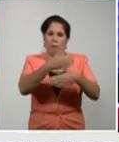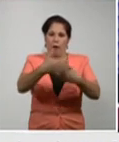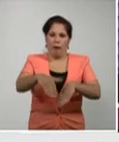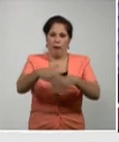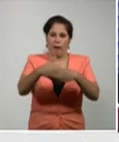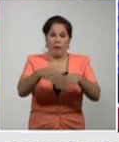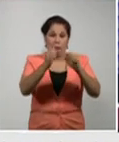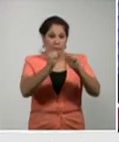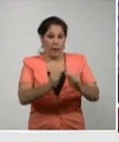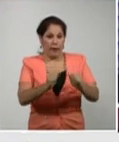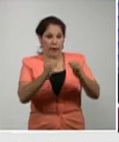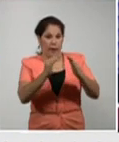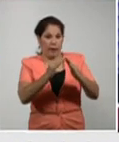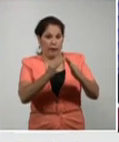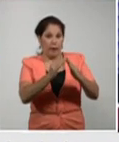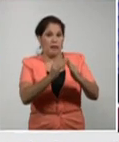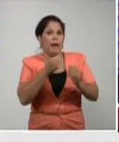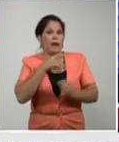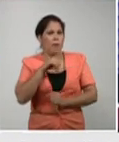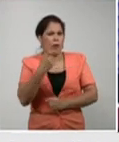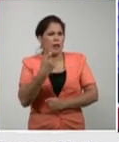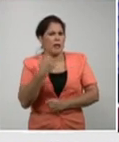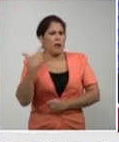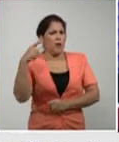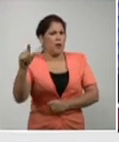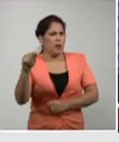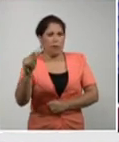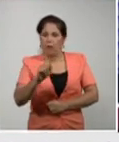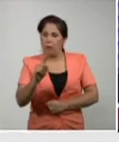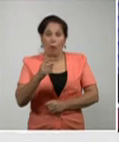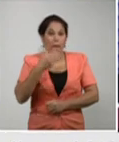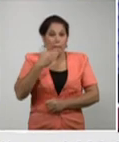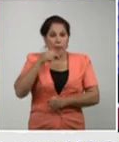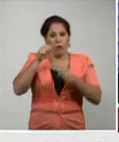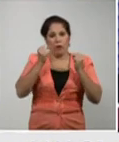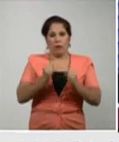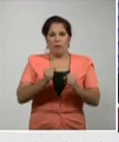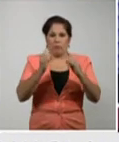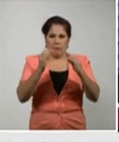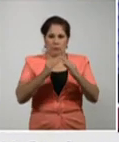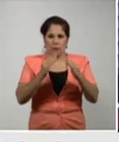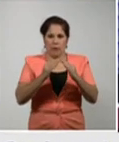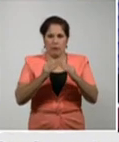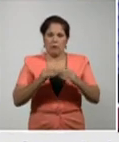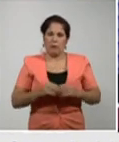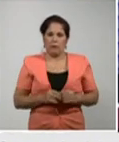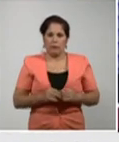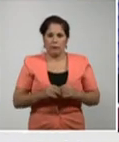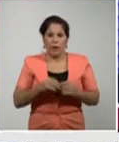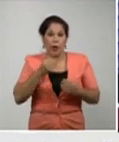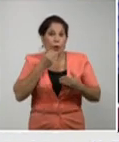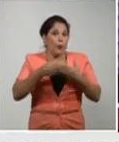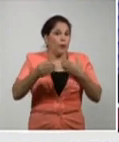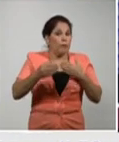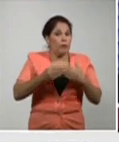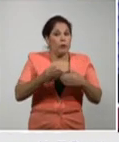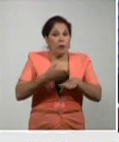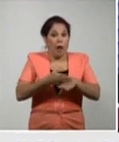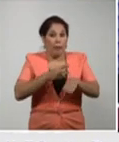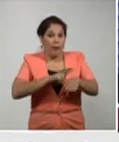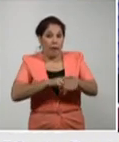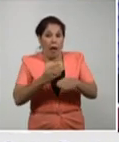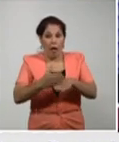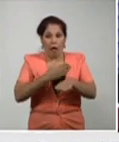casa cuanto pueda. Cuán vulnerable soy a la infección con el COVID, aunque haya tomado estas precauciones.